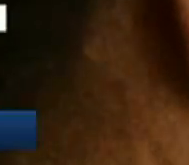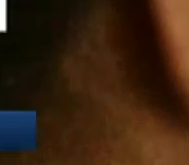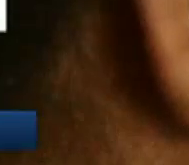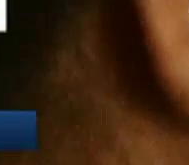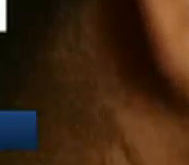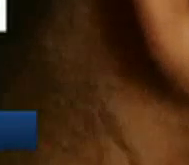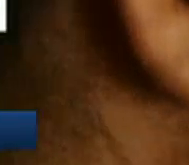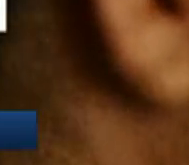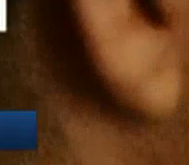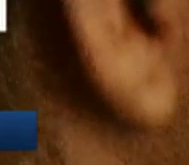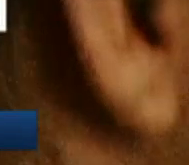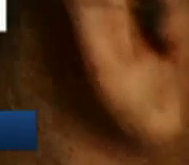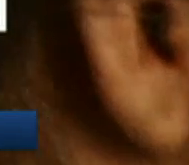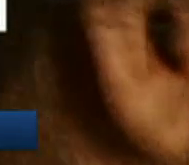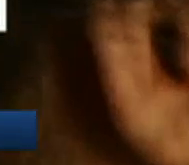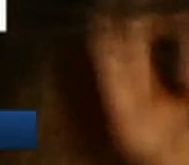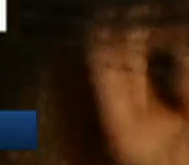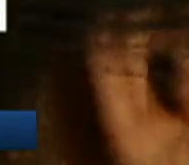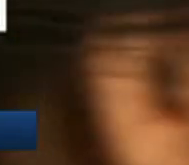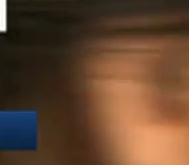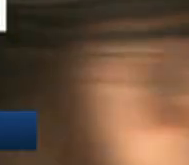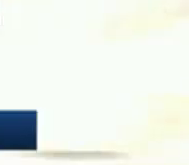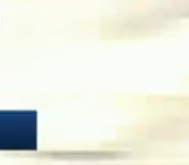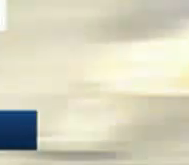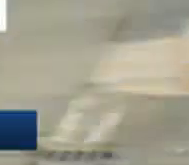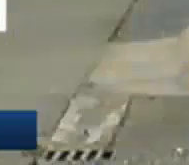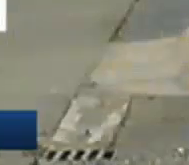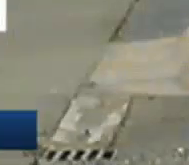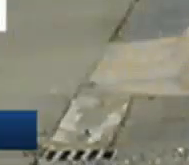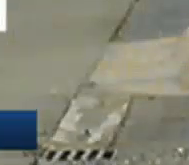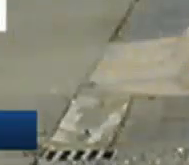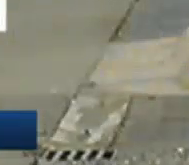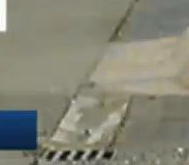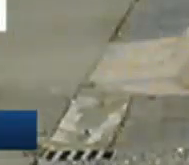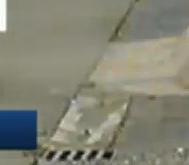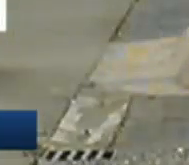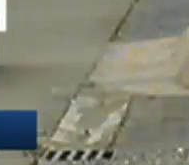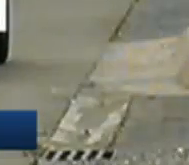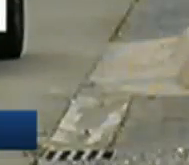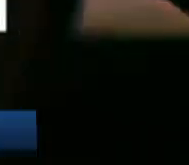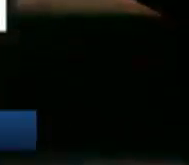Jóvenes mujeres denunciaron haber sido víctimas de secuestro express y abuso.